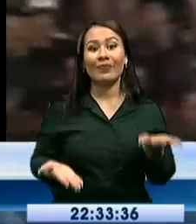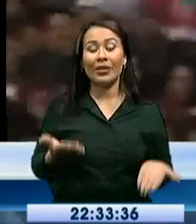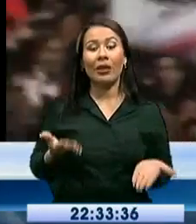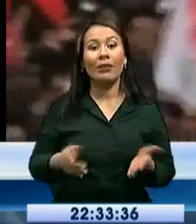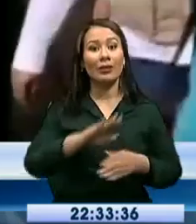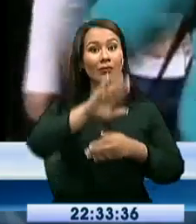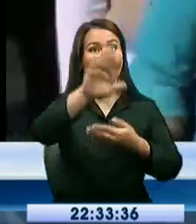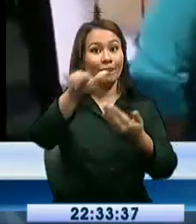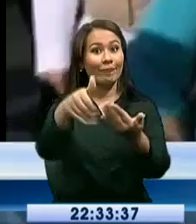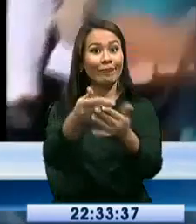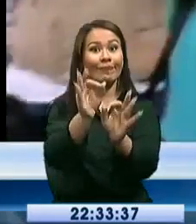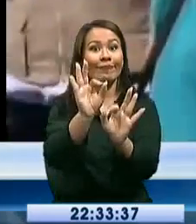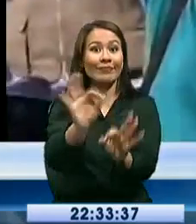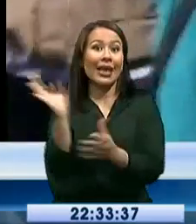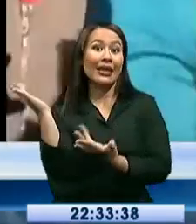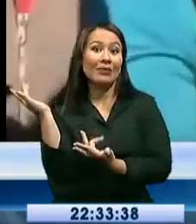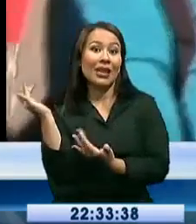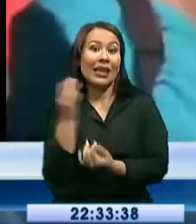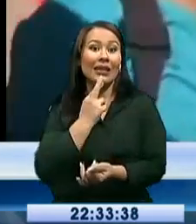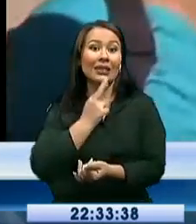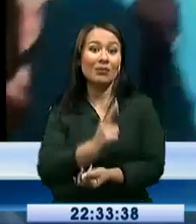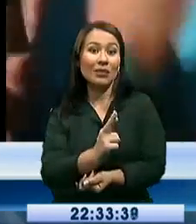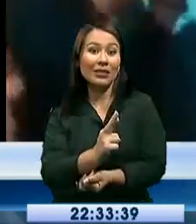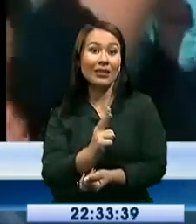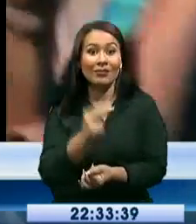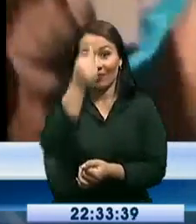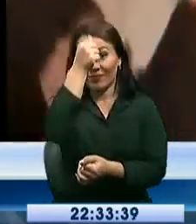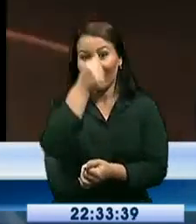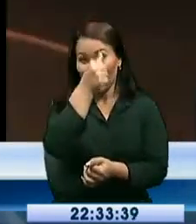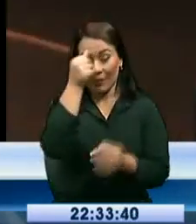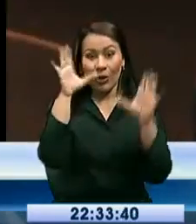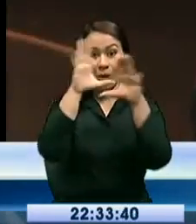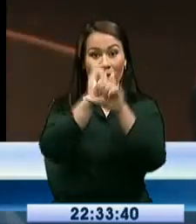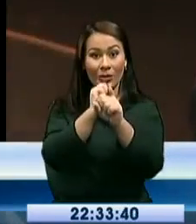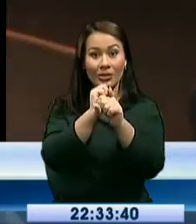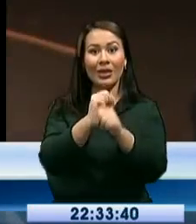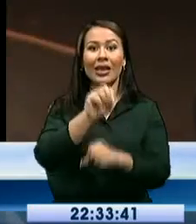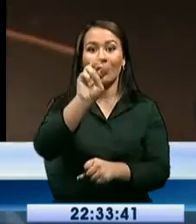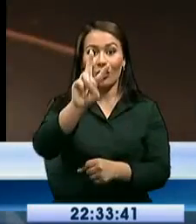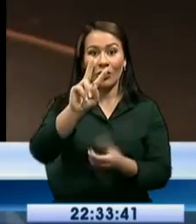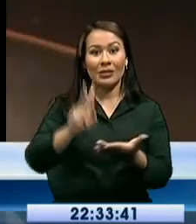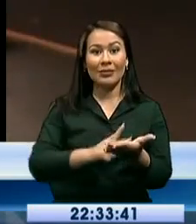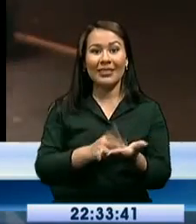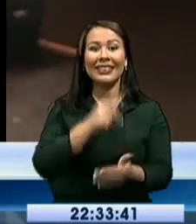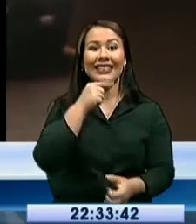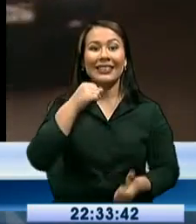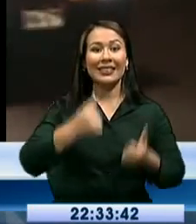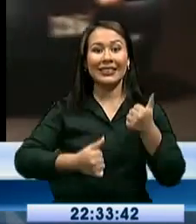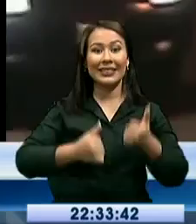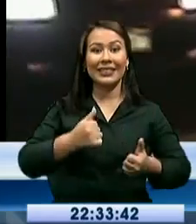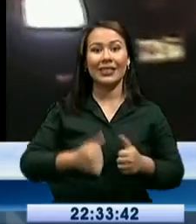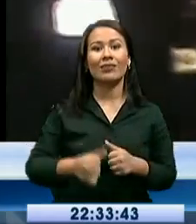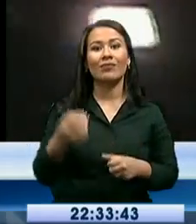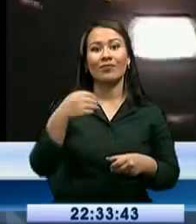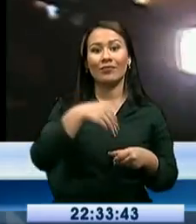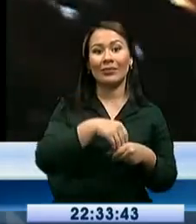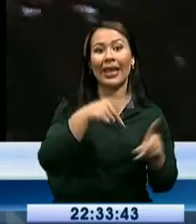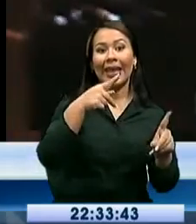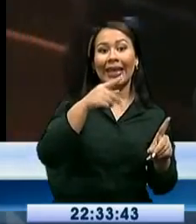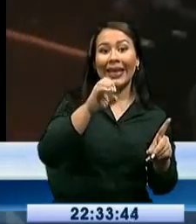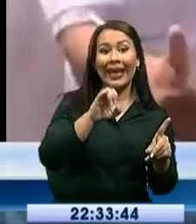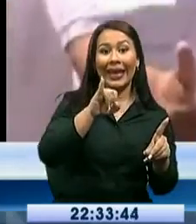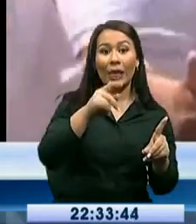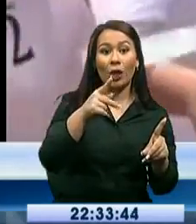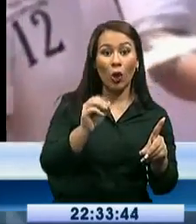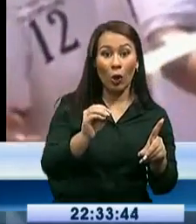expedito para esperar los resultados y una eventual segunda vuelta, que seguro se dará entre Keiko Fujimori,